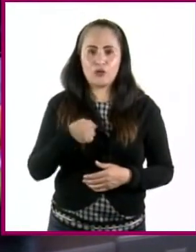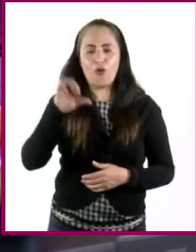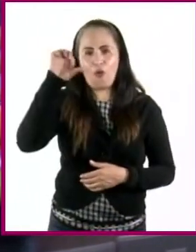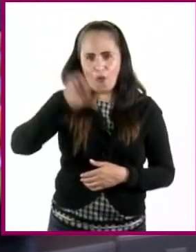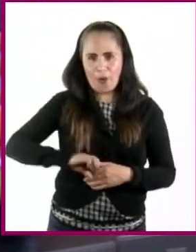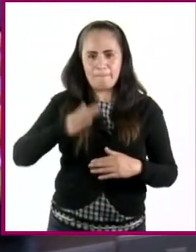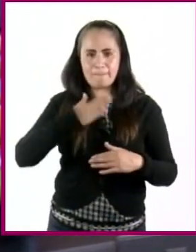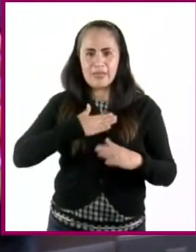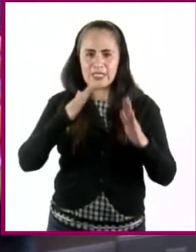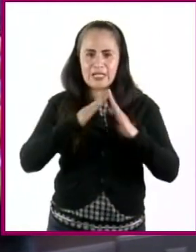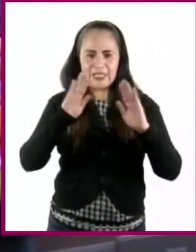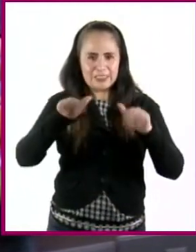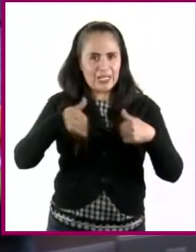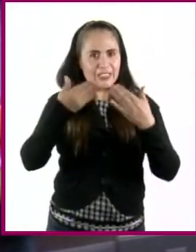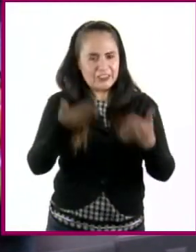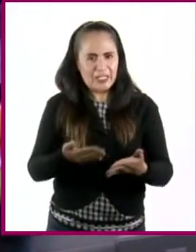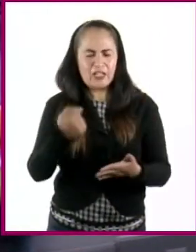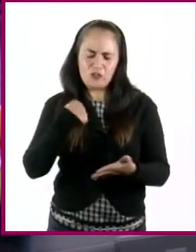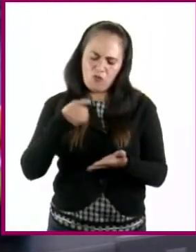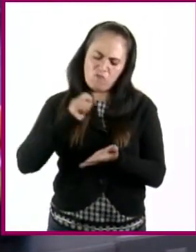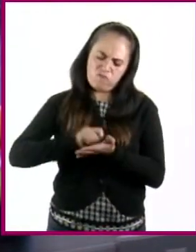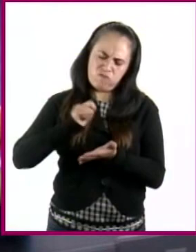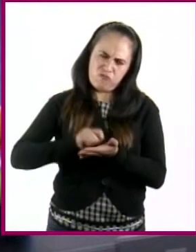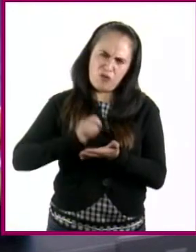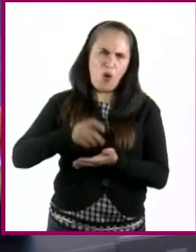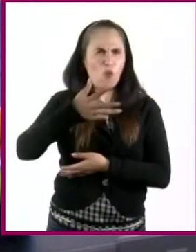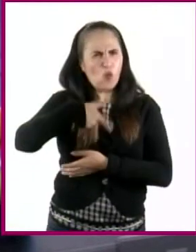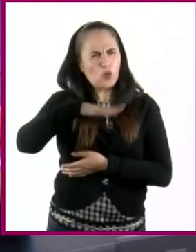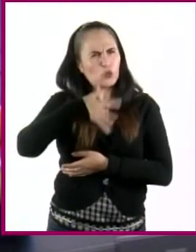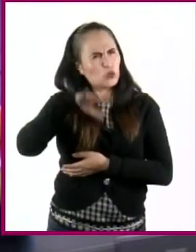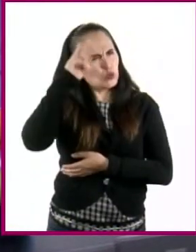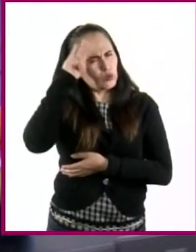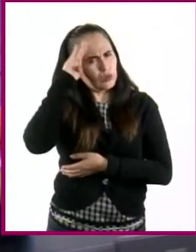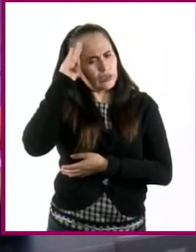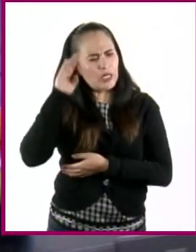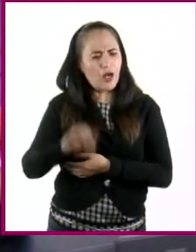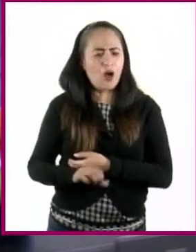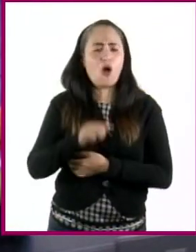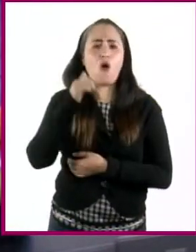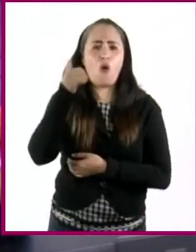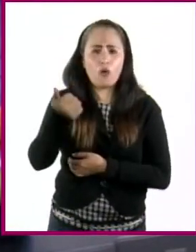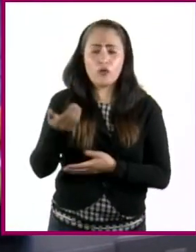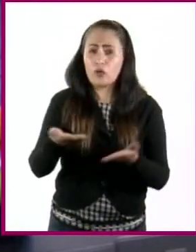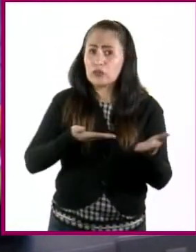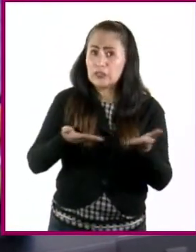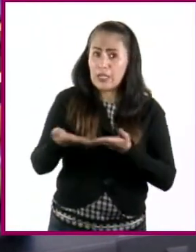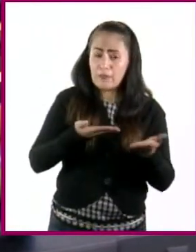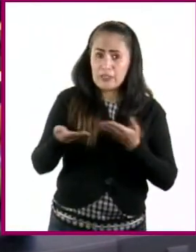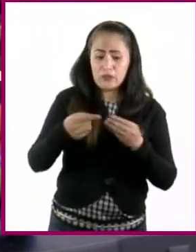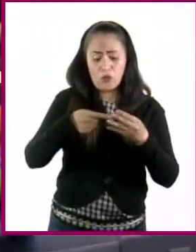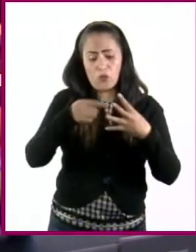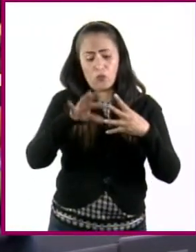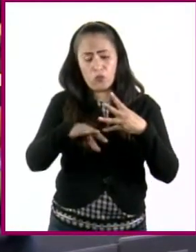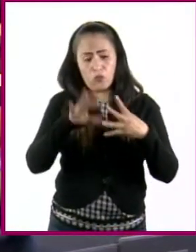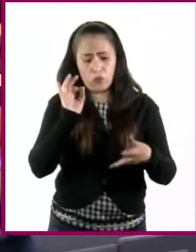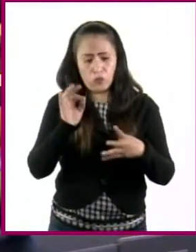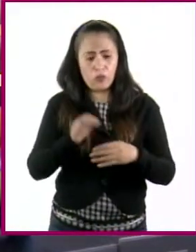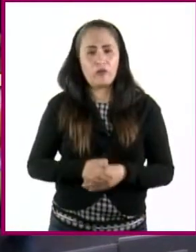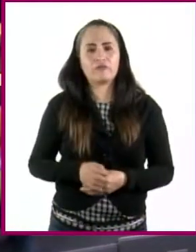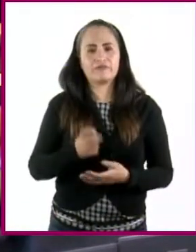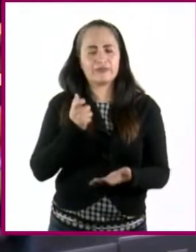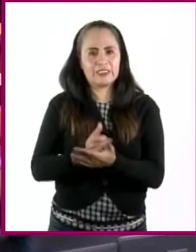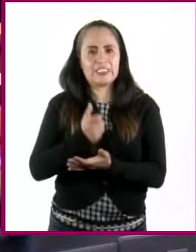hoy, voy a tratar de encontrarla, ¿eh? También se nos quedó pendiente el otro gran servicio financiero, ¿eh? Las